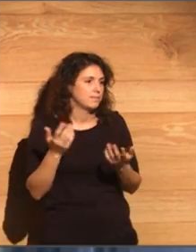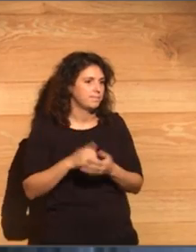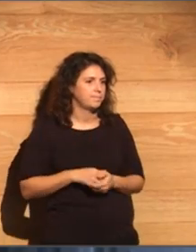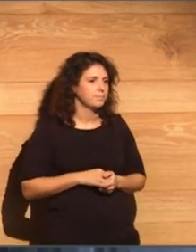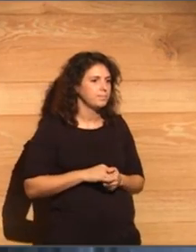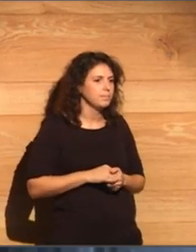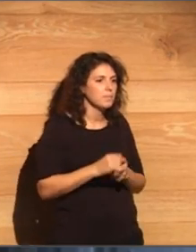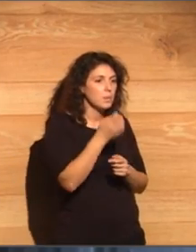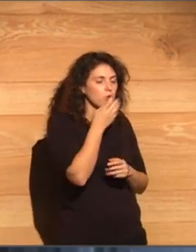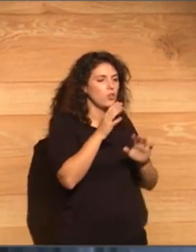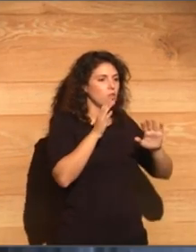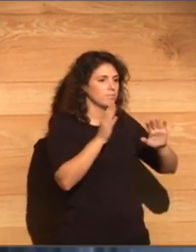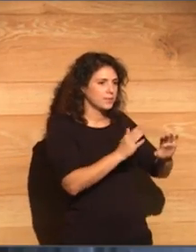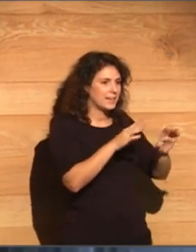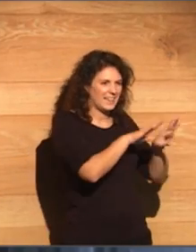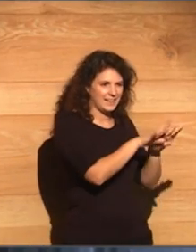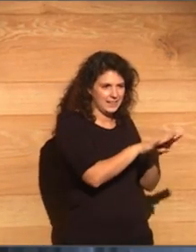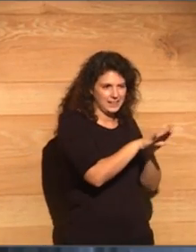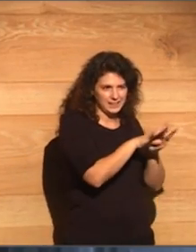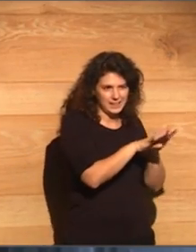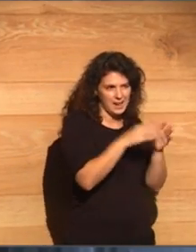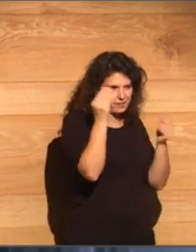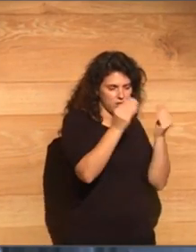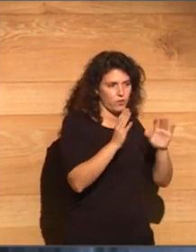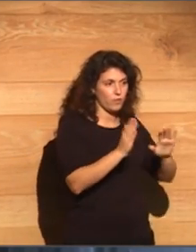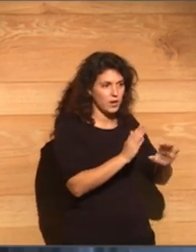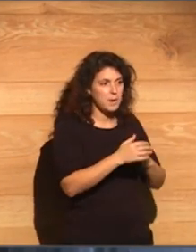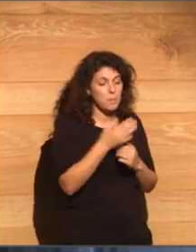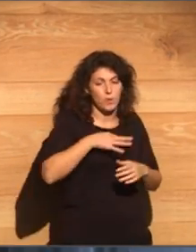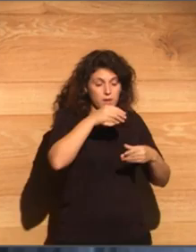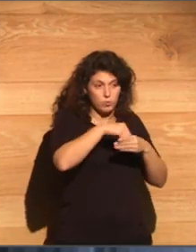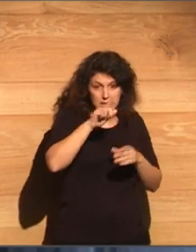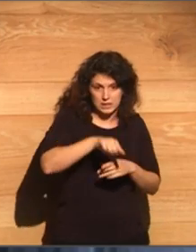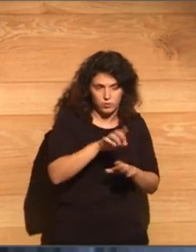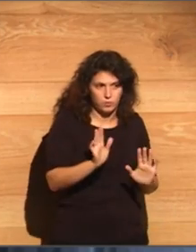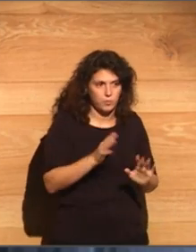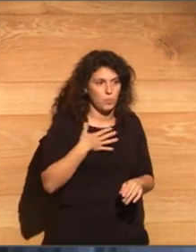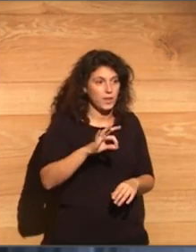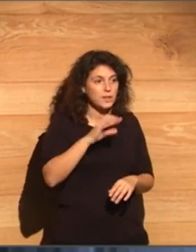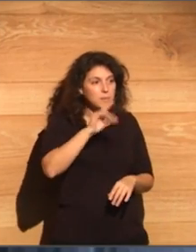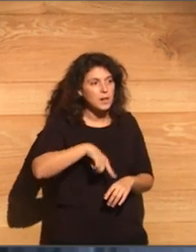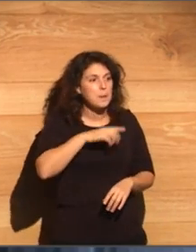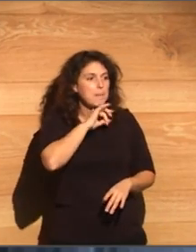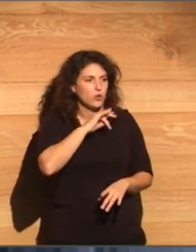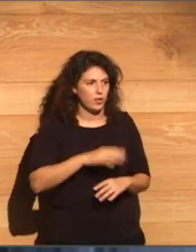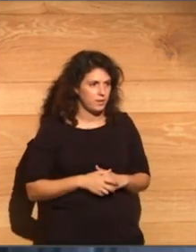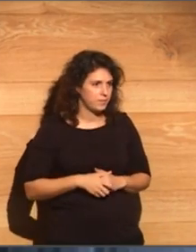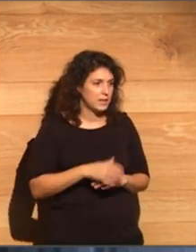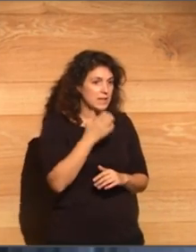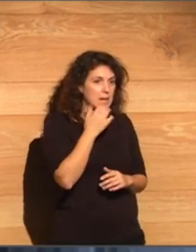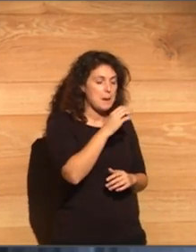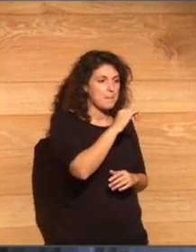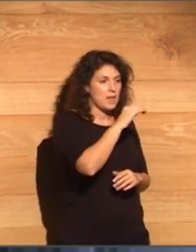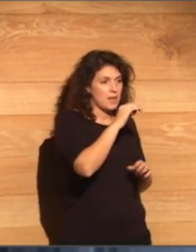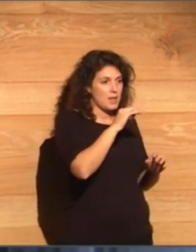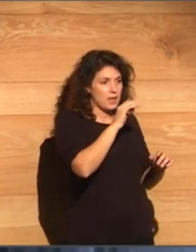y pasando de la crítica y de la reflexión, ¿no? Que puede estar o no. Y según va desapareciendo. O de la parodia, incluso. Según va desapareciendo Azcona del cine